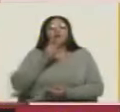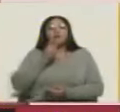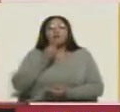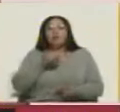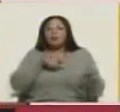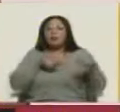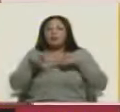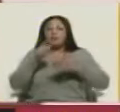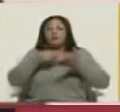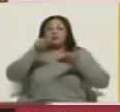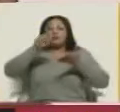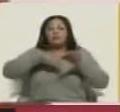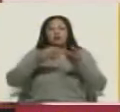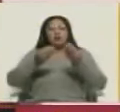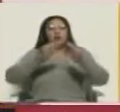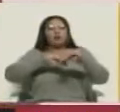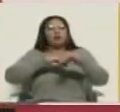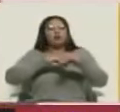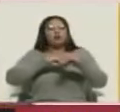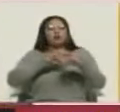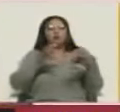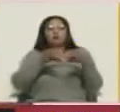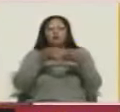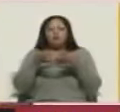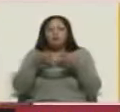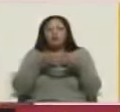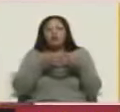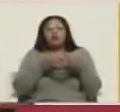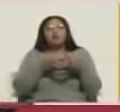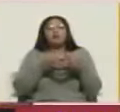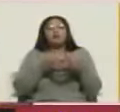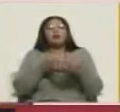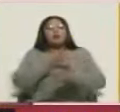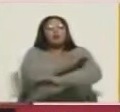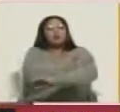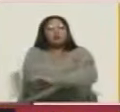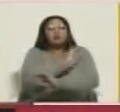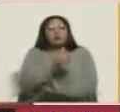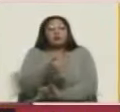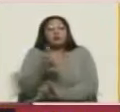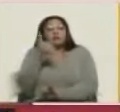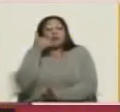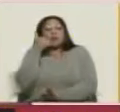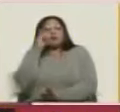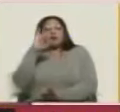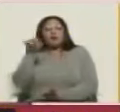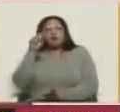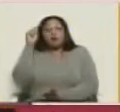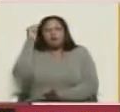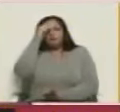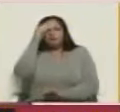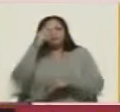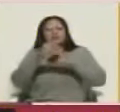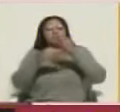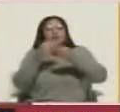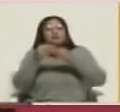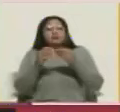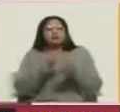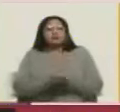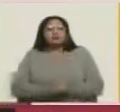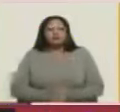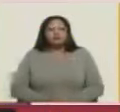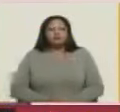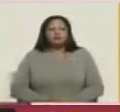firmar un acuerdo con sectores opositores y una llamada a Julio Borges hecha por